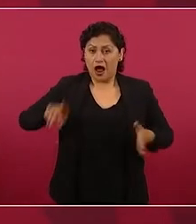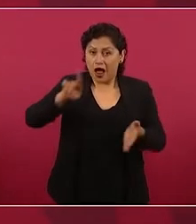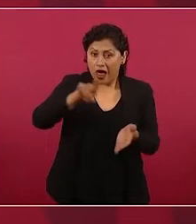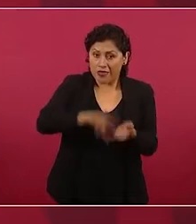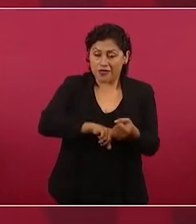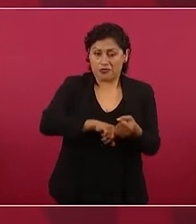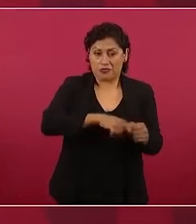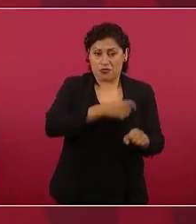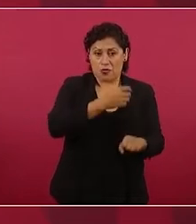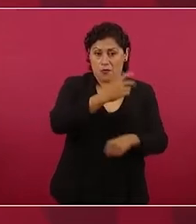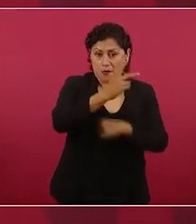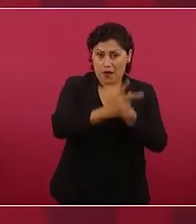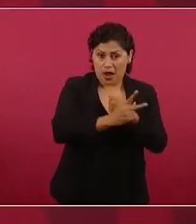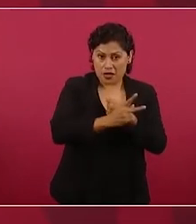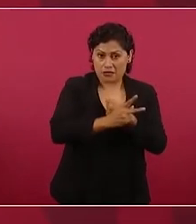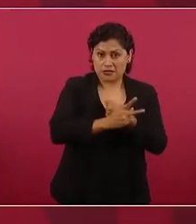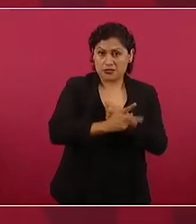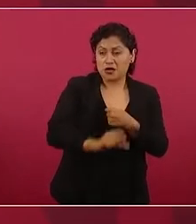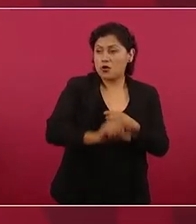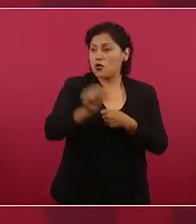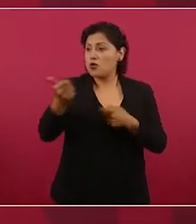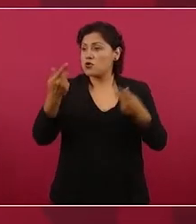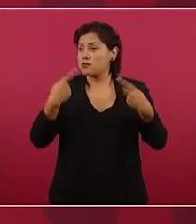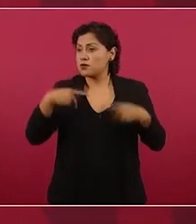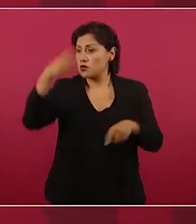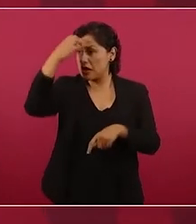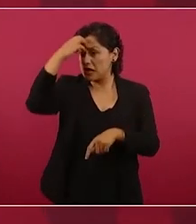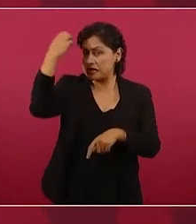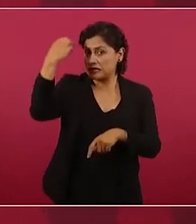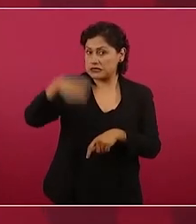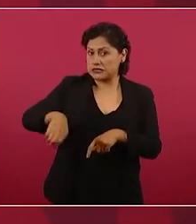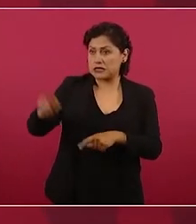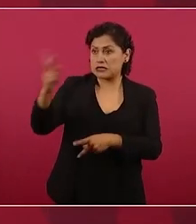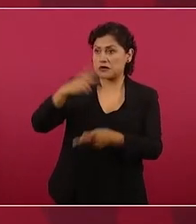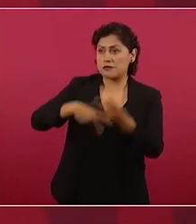para obtener votos.